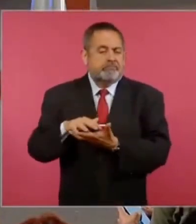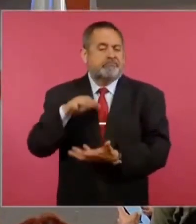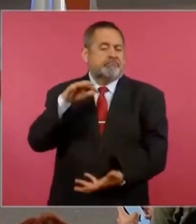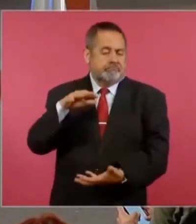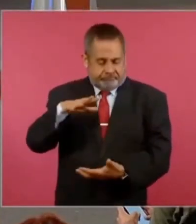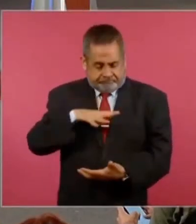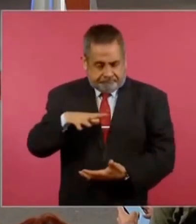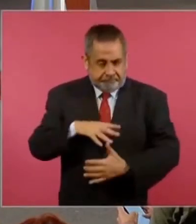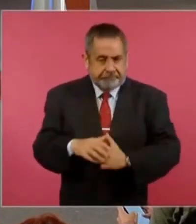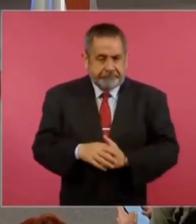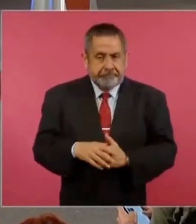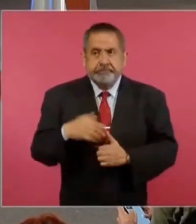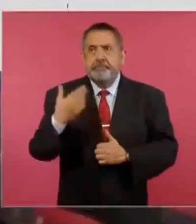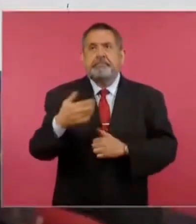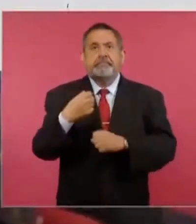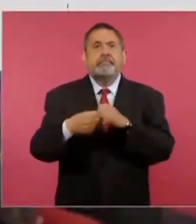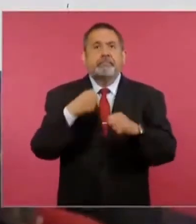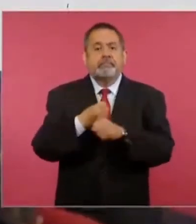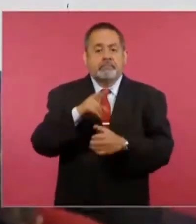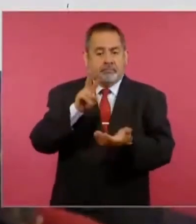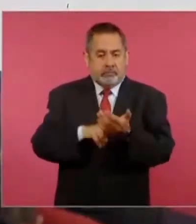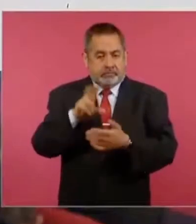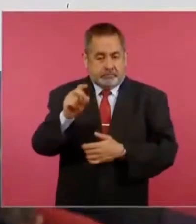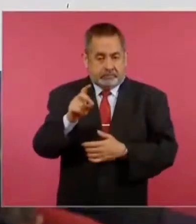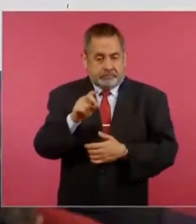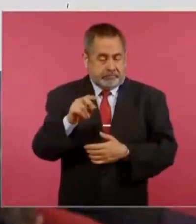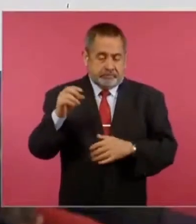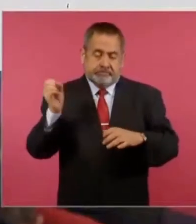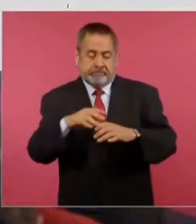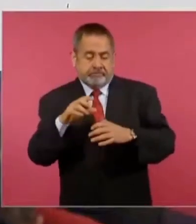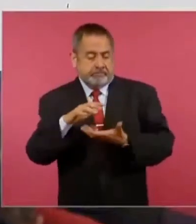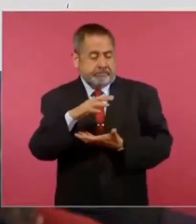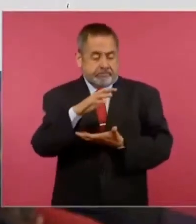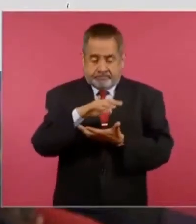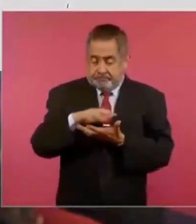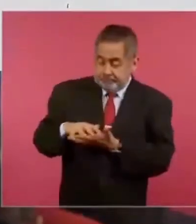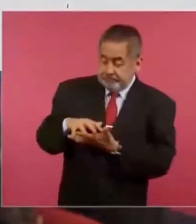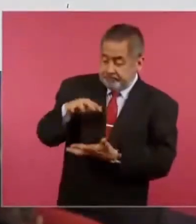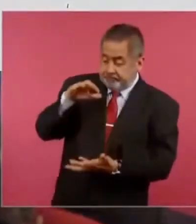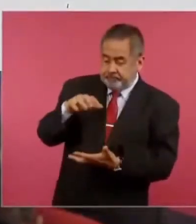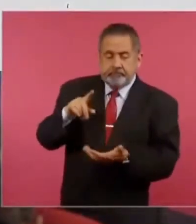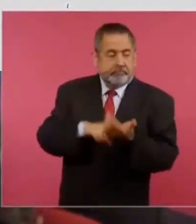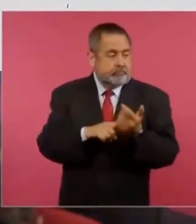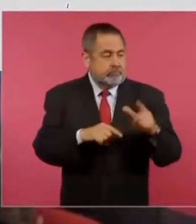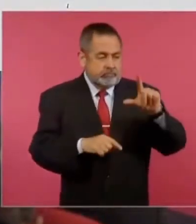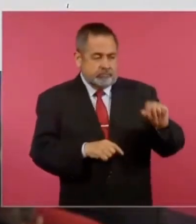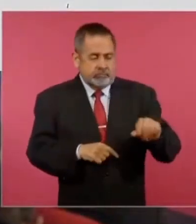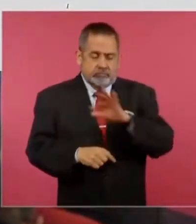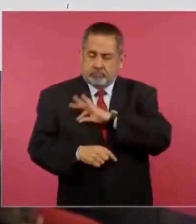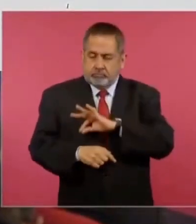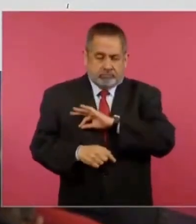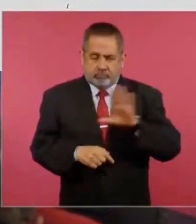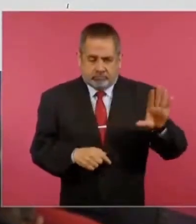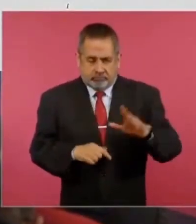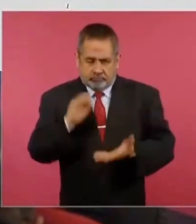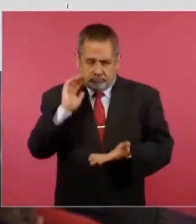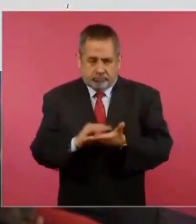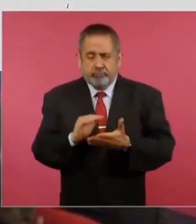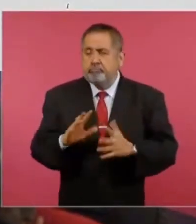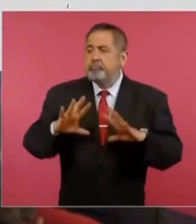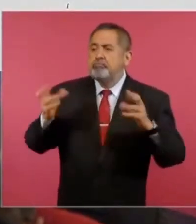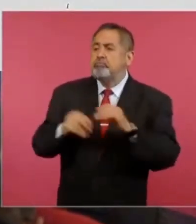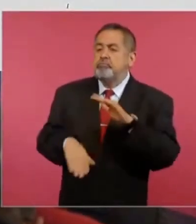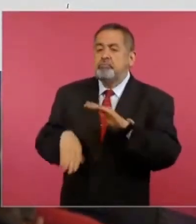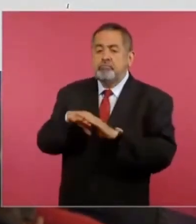Y para el 2030 el ahorro, nada más por la reducción de las comisiones, va a llegar